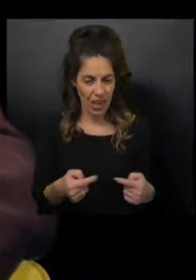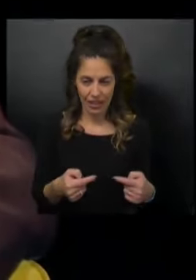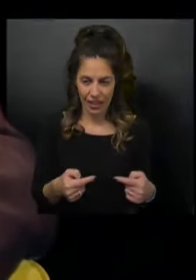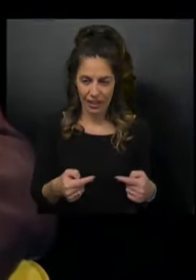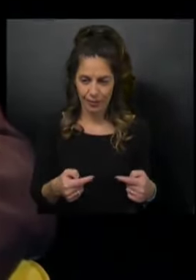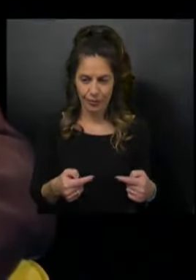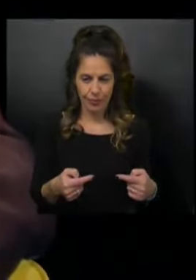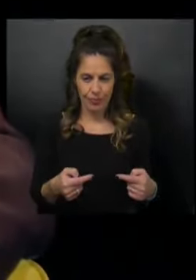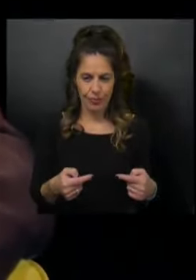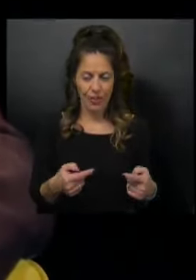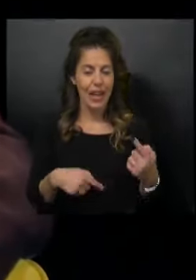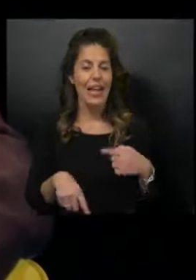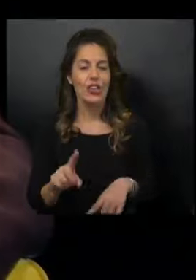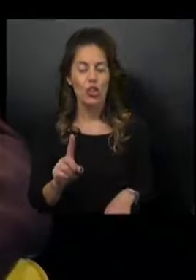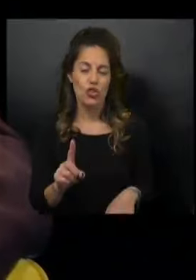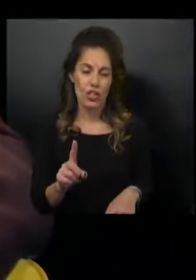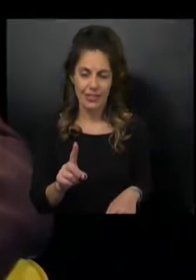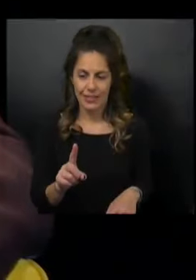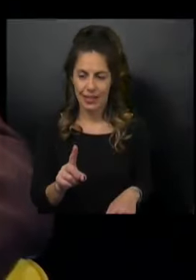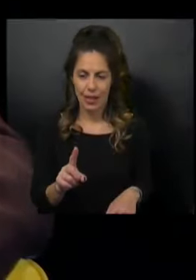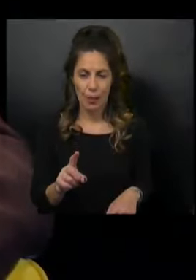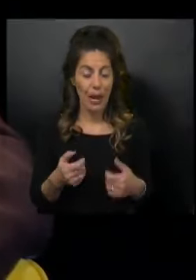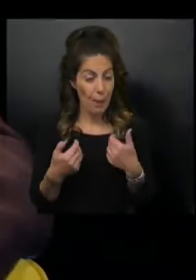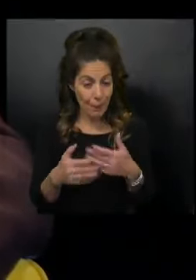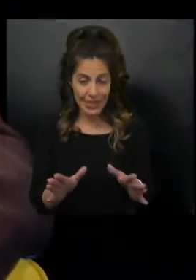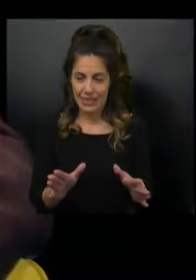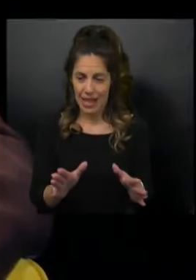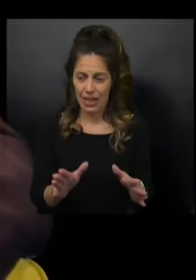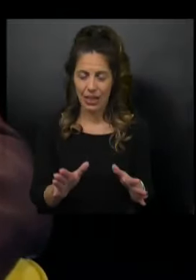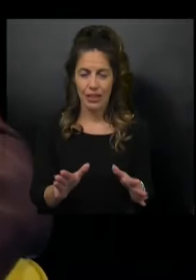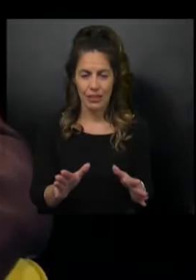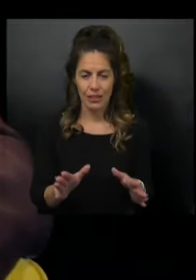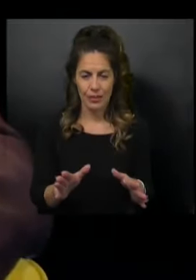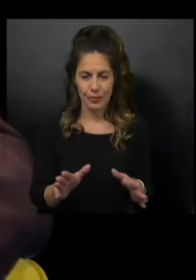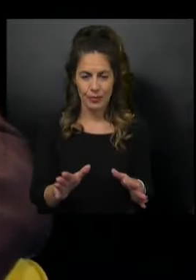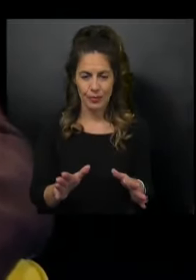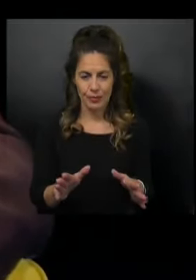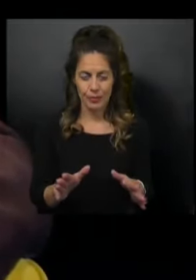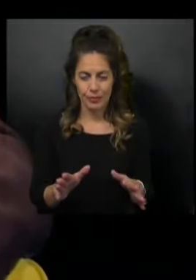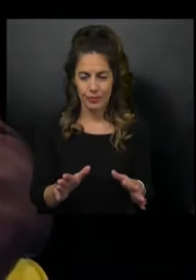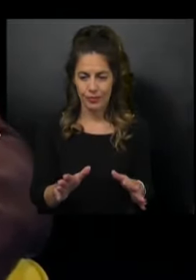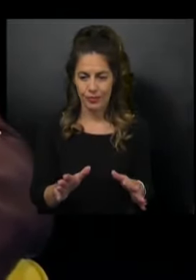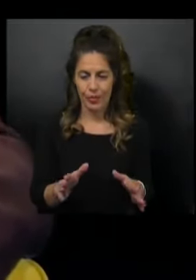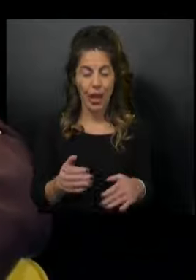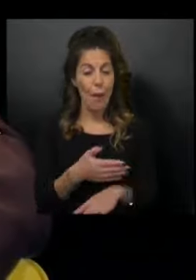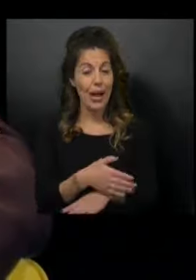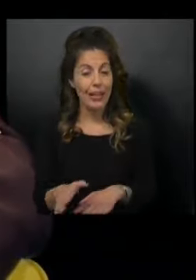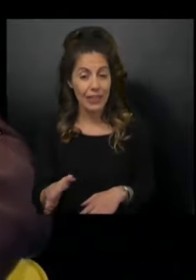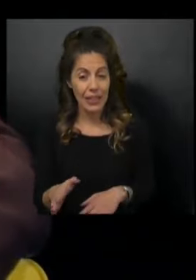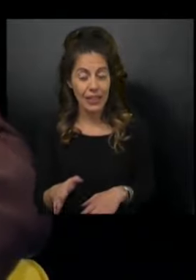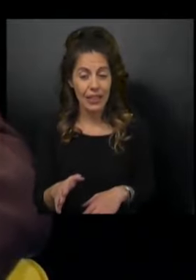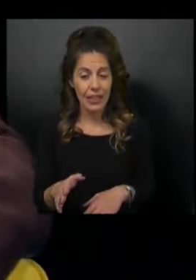eh entonces digo para para arrancar un poco es este quizás a partir de